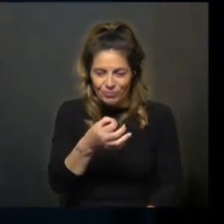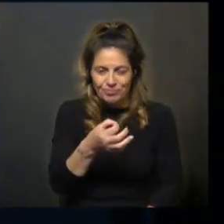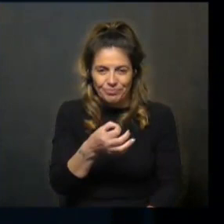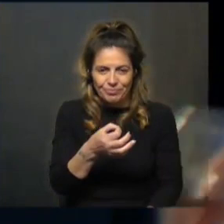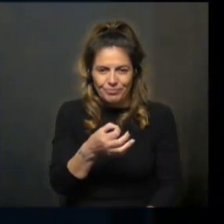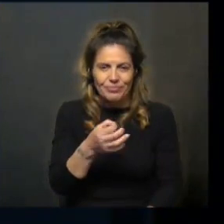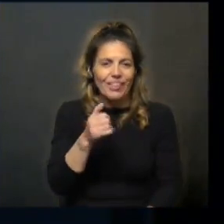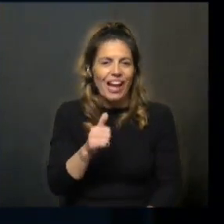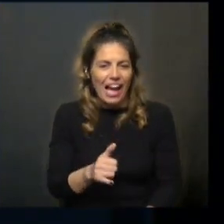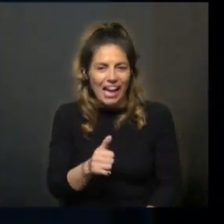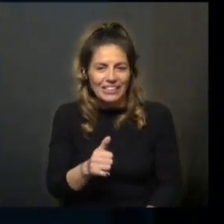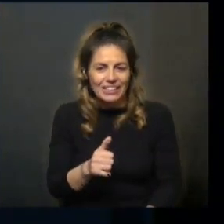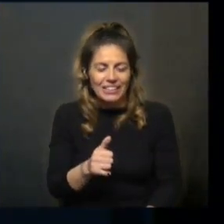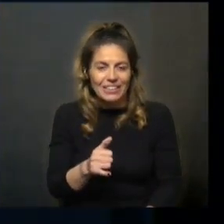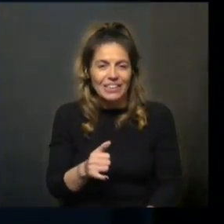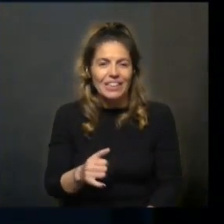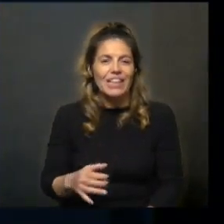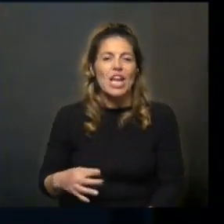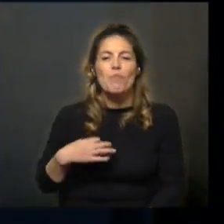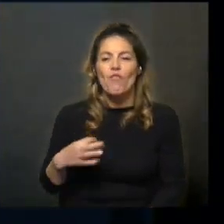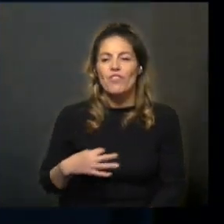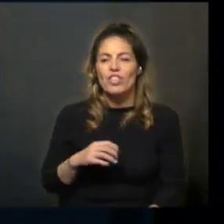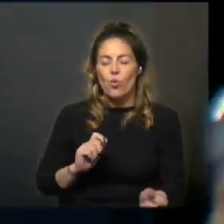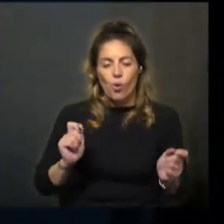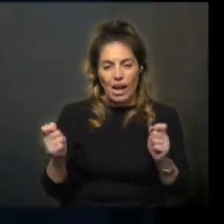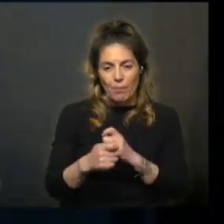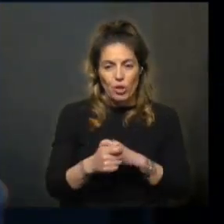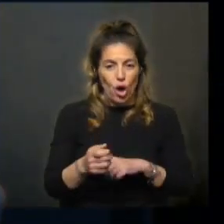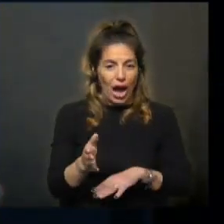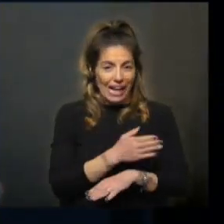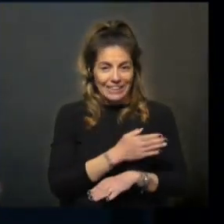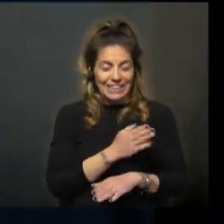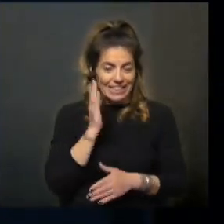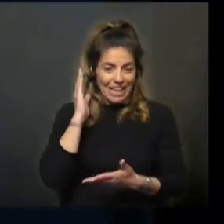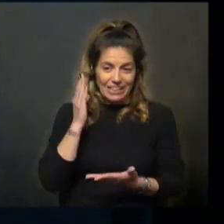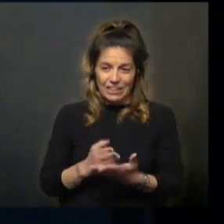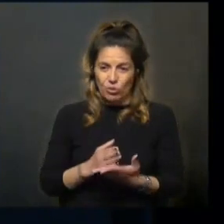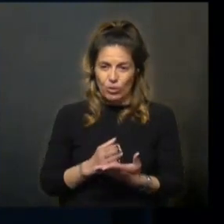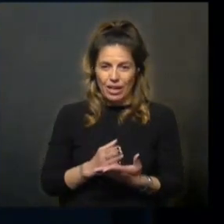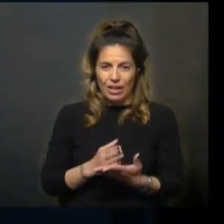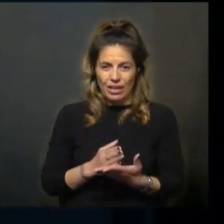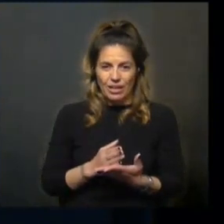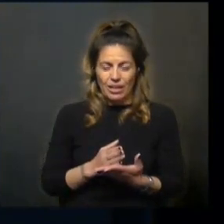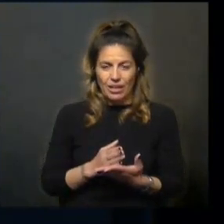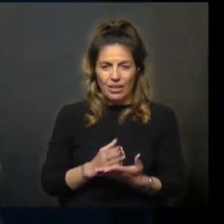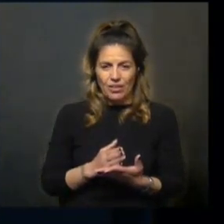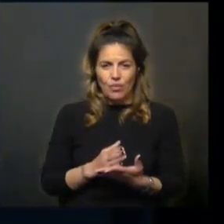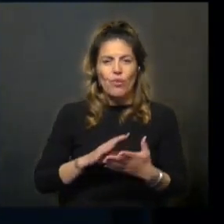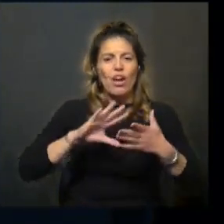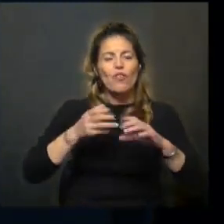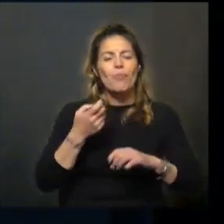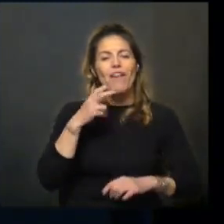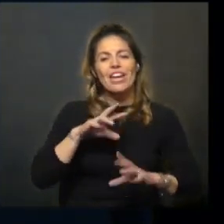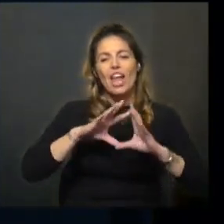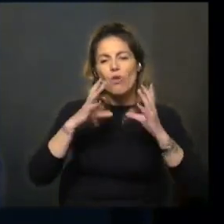que hay hemos vivido un cambio no antes de la dictadura había una una forma de mirar